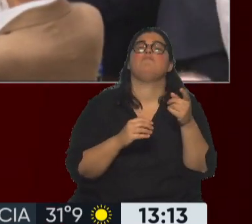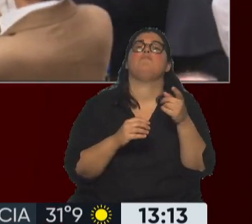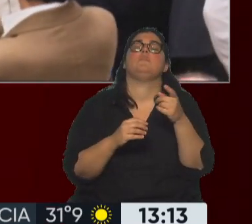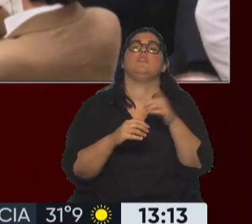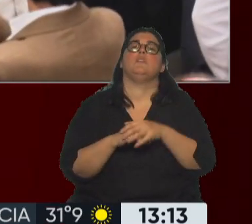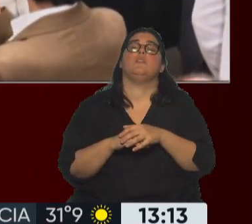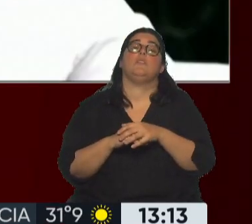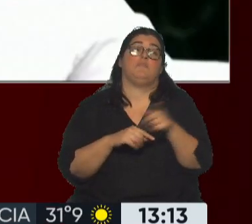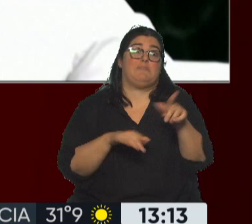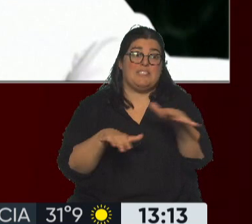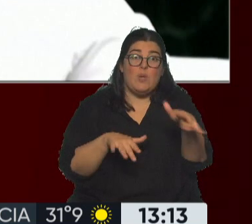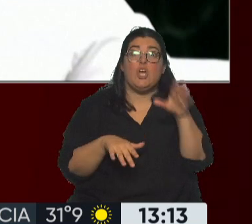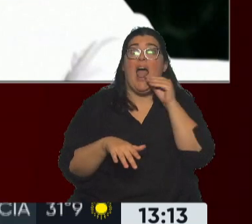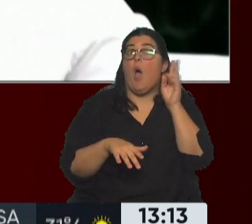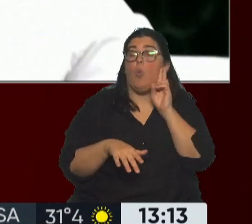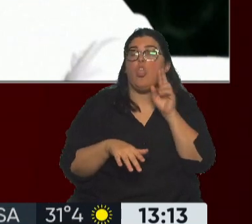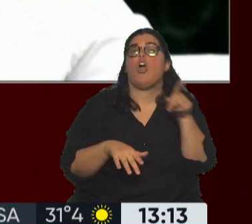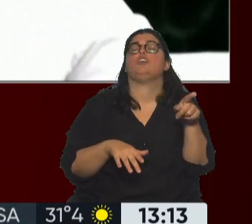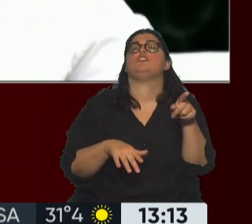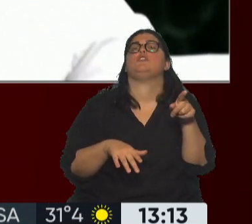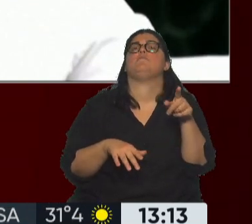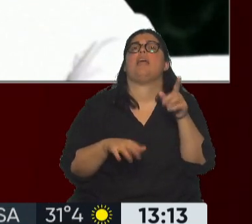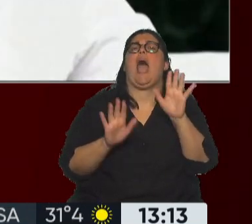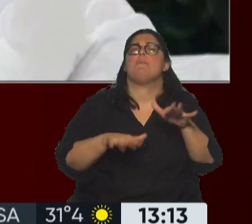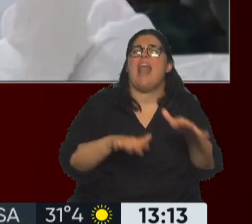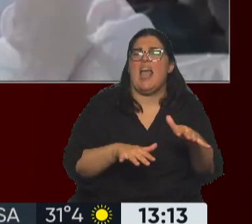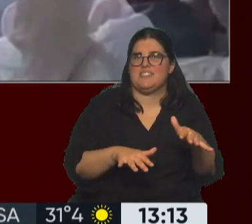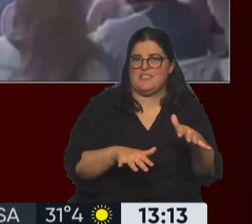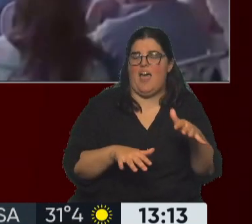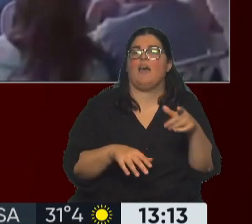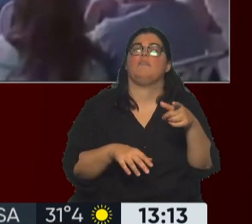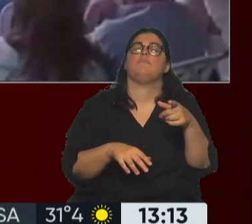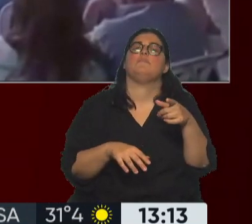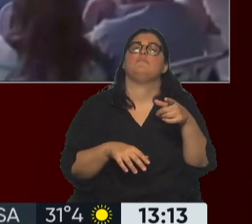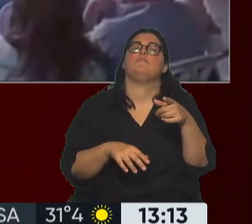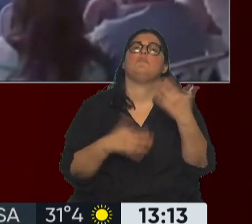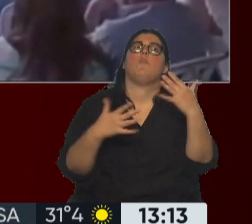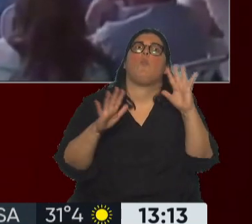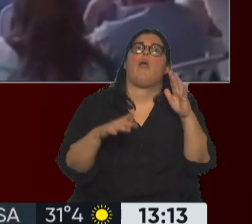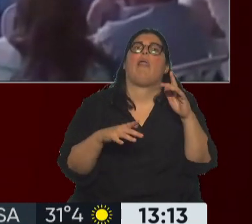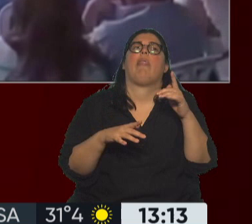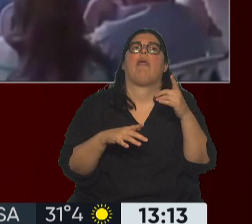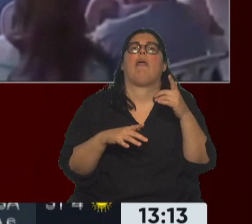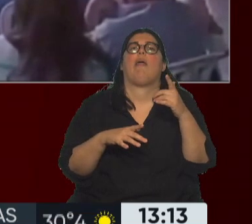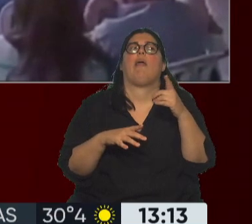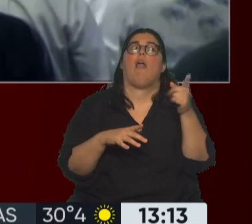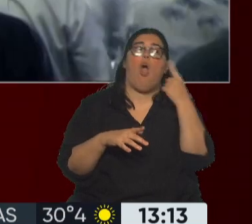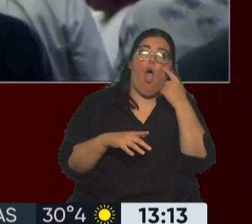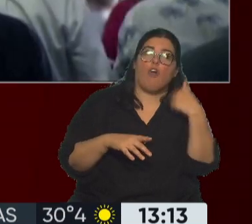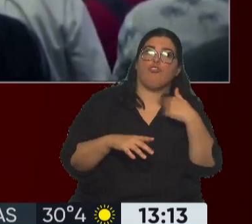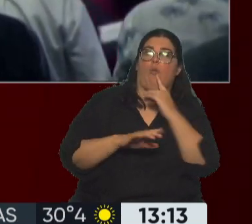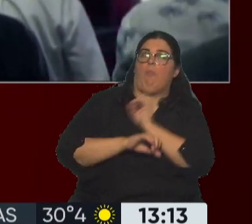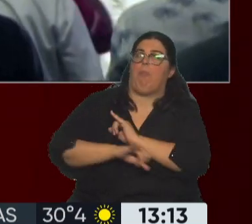situación, denunciaban o amenazaban con una posible develación de lo que eran fondos